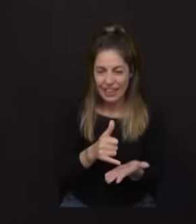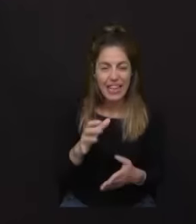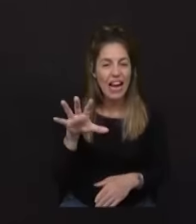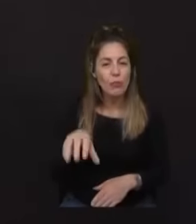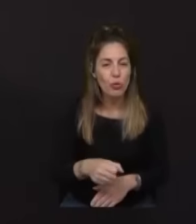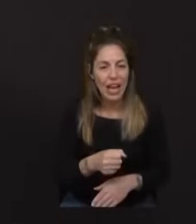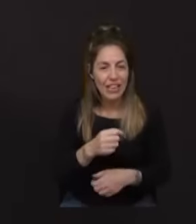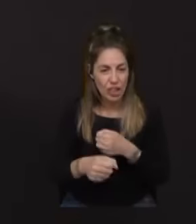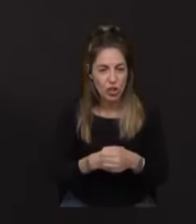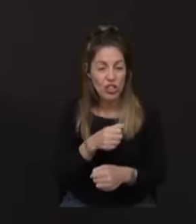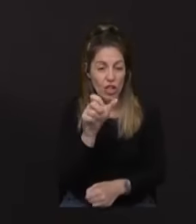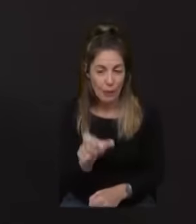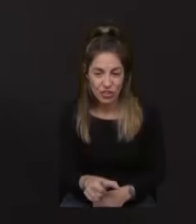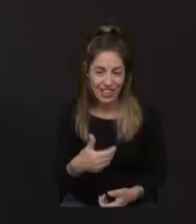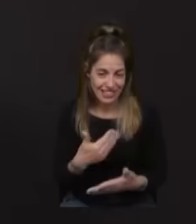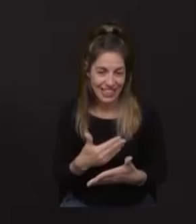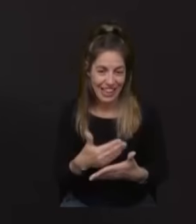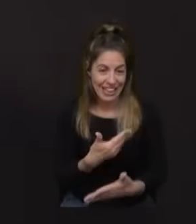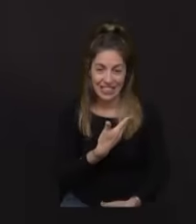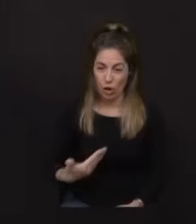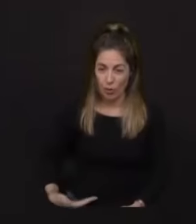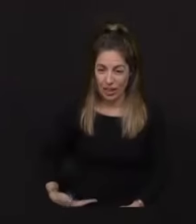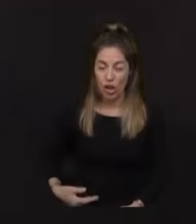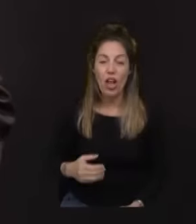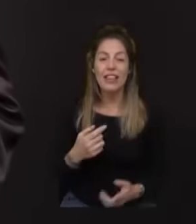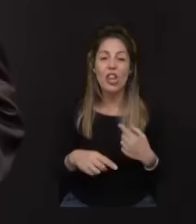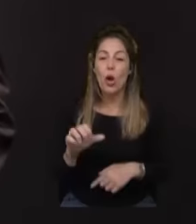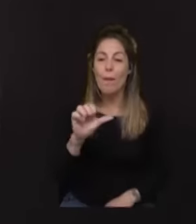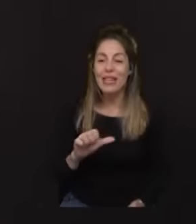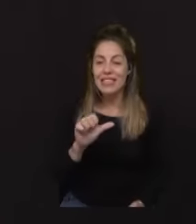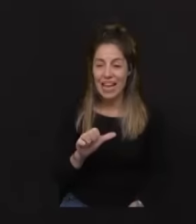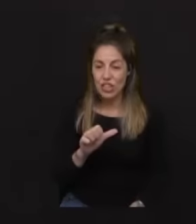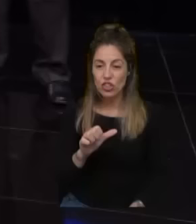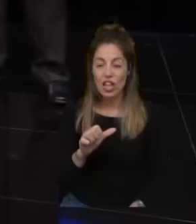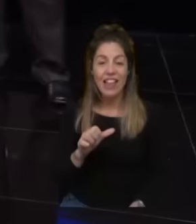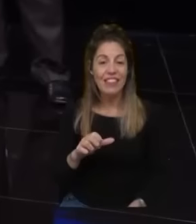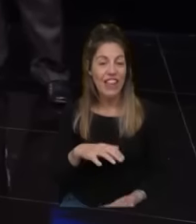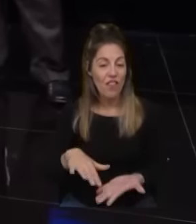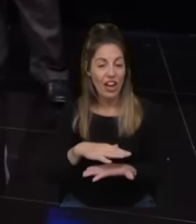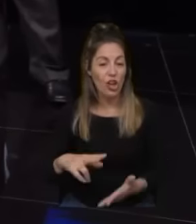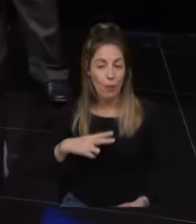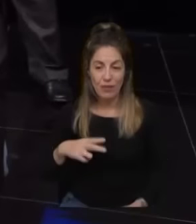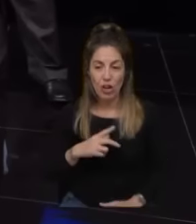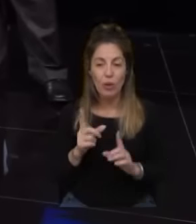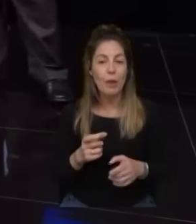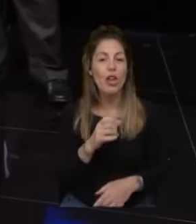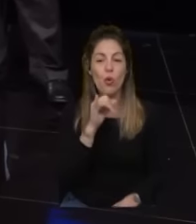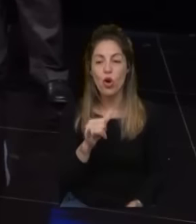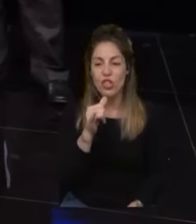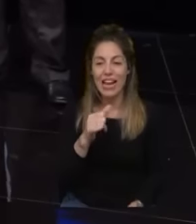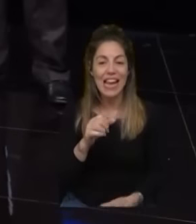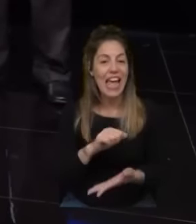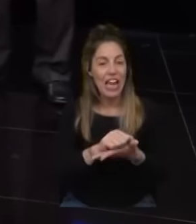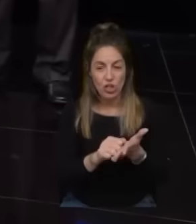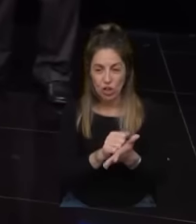estos años a personas cercanas al gobierno, tanto empresarios de la Tahona como un concejal en Soriano con 3.000 toneladas de